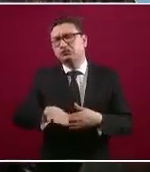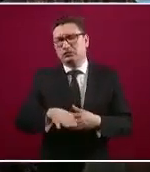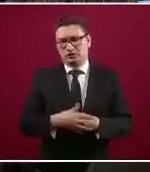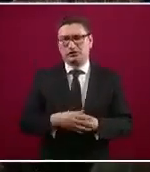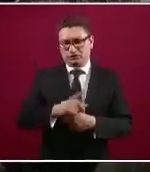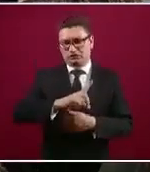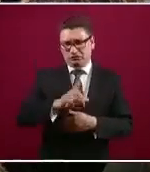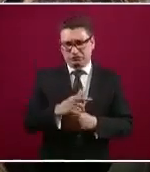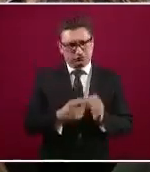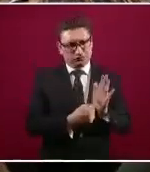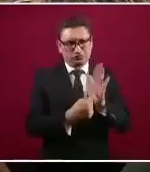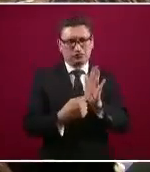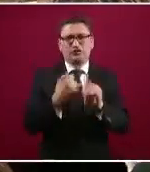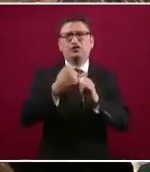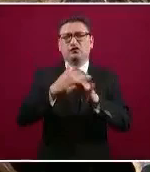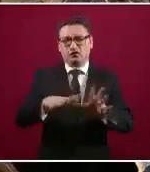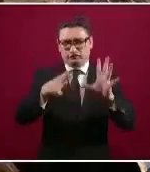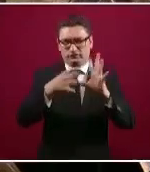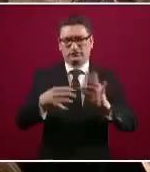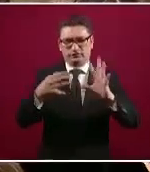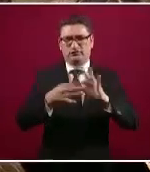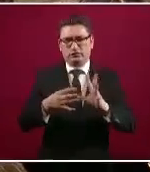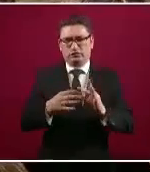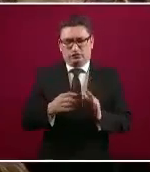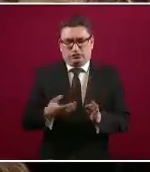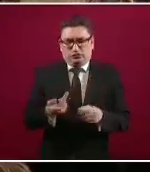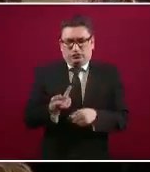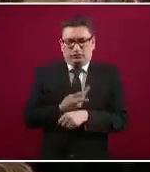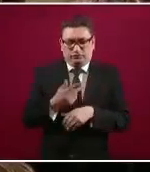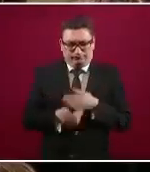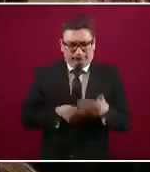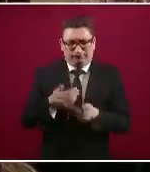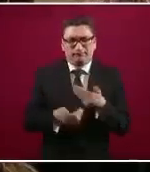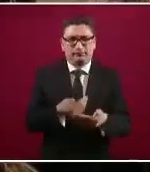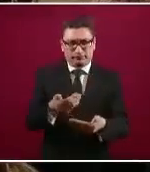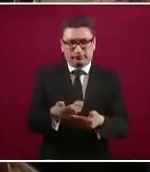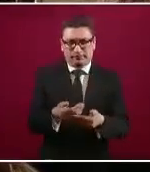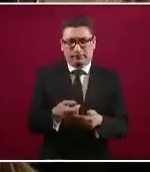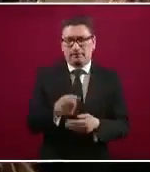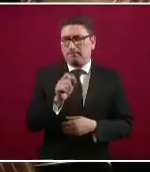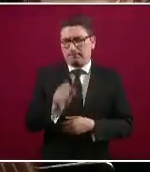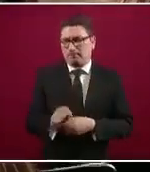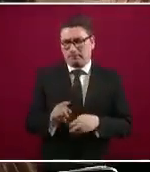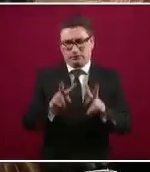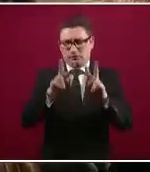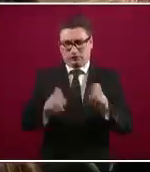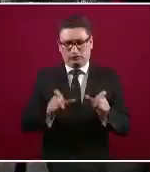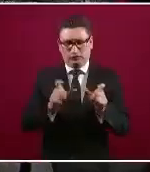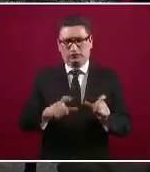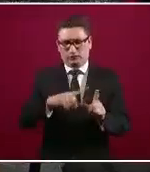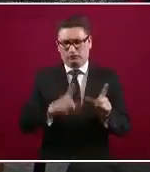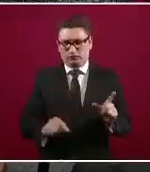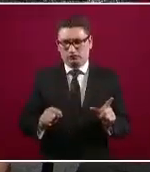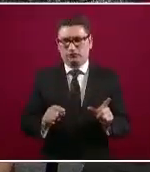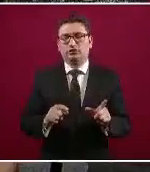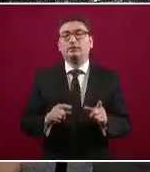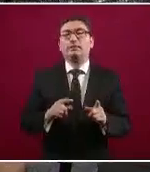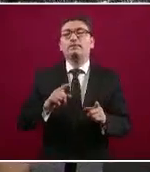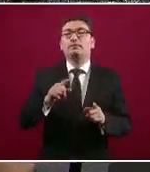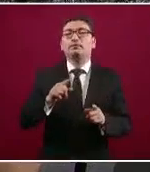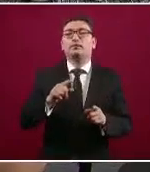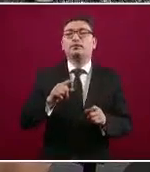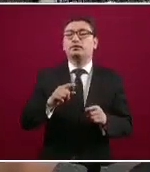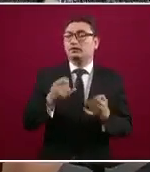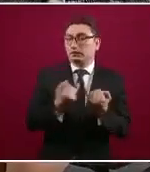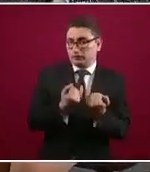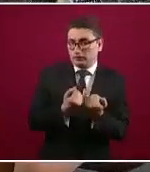les presentamos un informe de cómo vamos en todo lo que tiene que ver con la Guardia y cómo